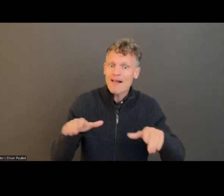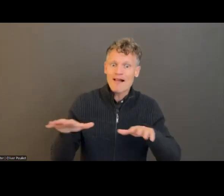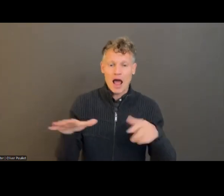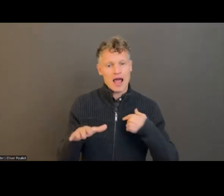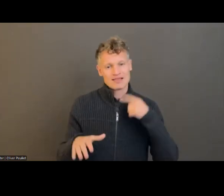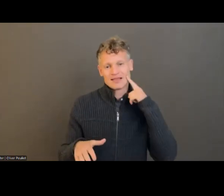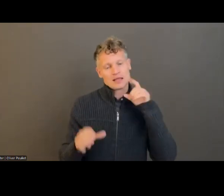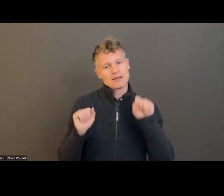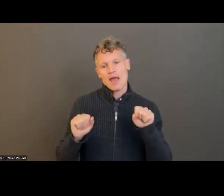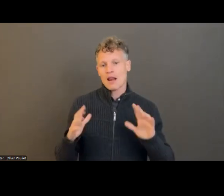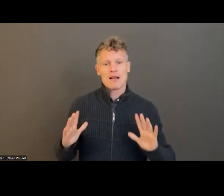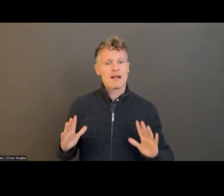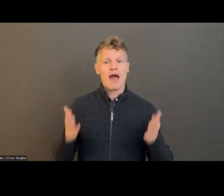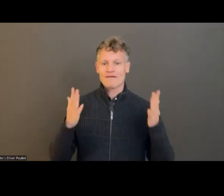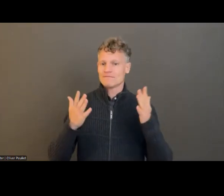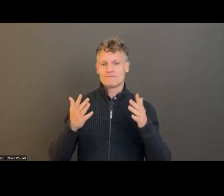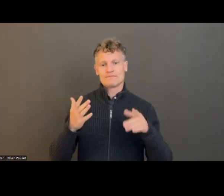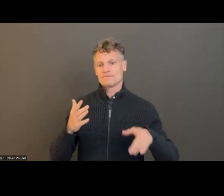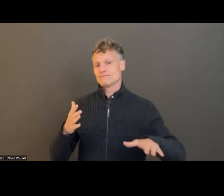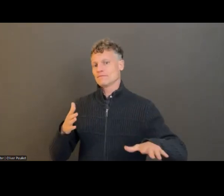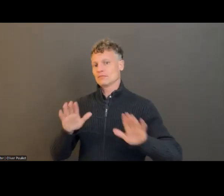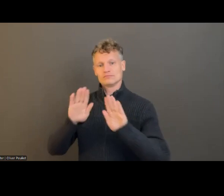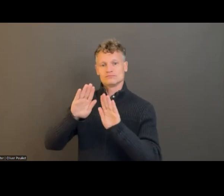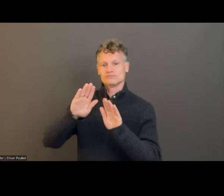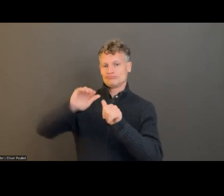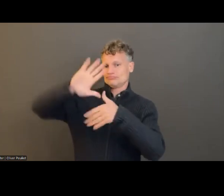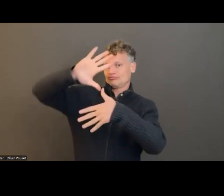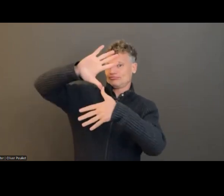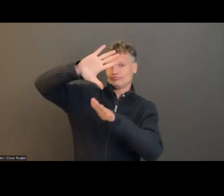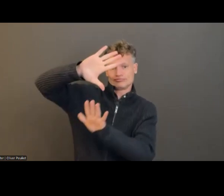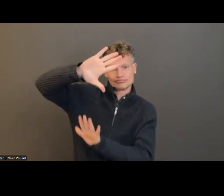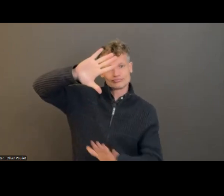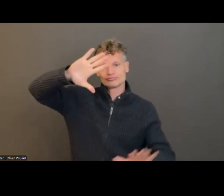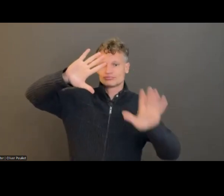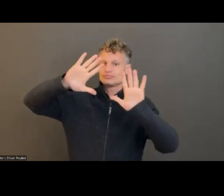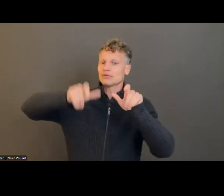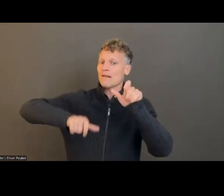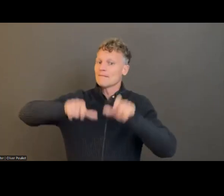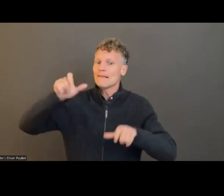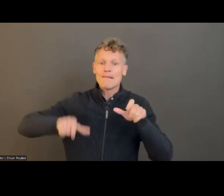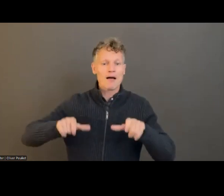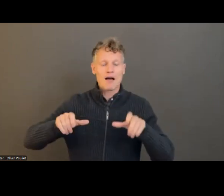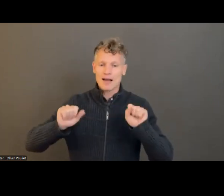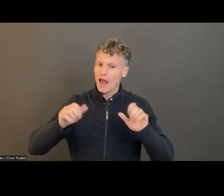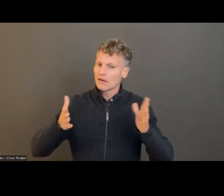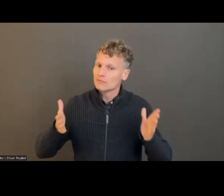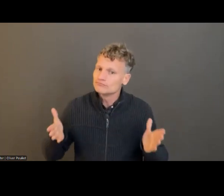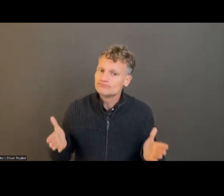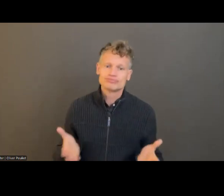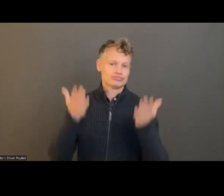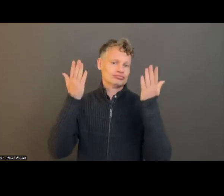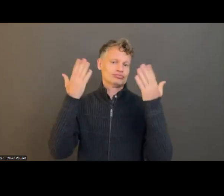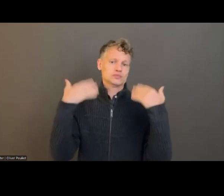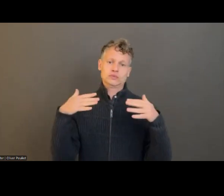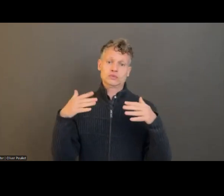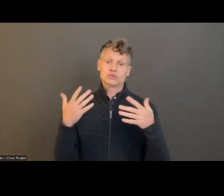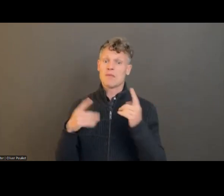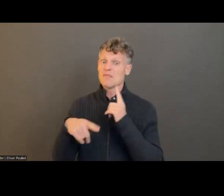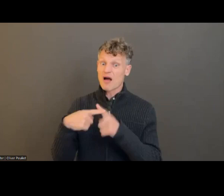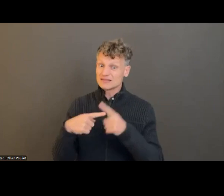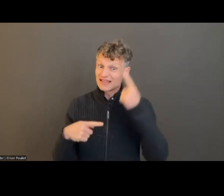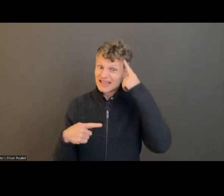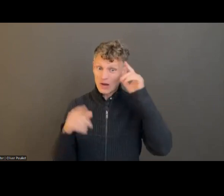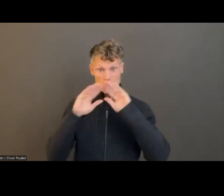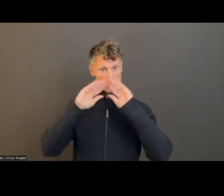de personas a lo largo de la región. Y probablemente esto se puede replicar en otras regiones y se pueden ampliar estos beneficios.